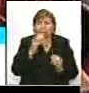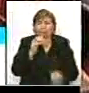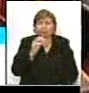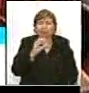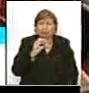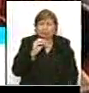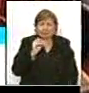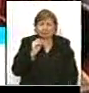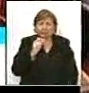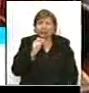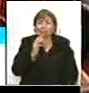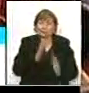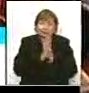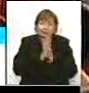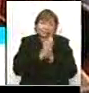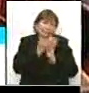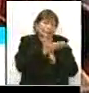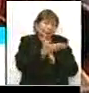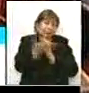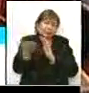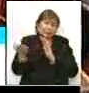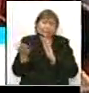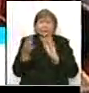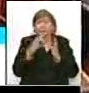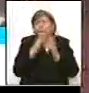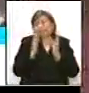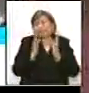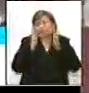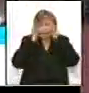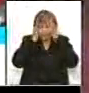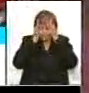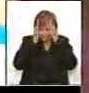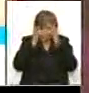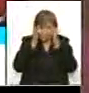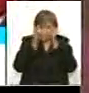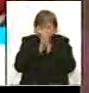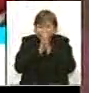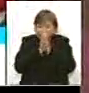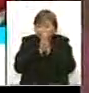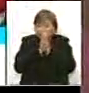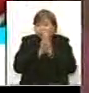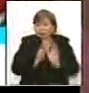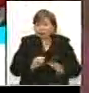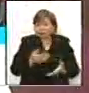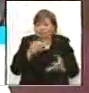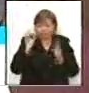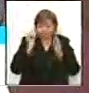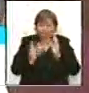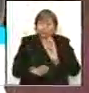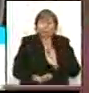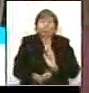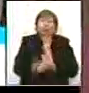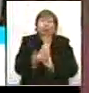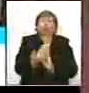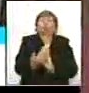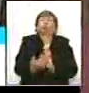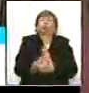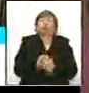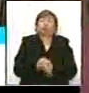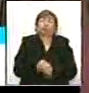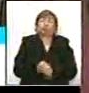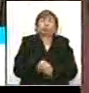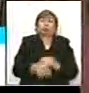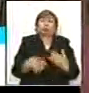que le ha pedido, señores congresistas, pido su atención, por favor. Nos encontramos efectivamente frente a